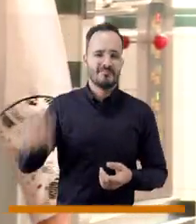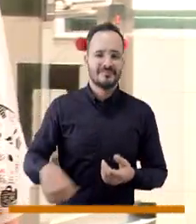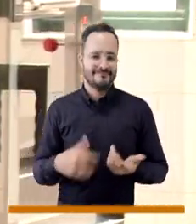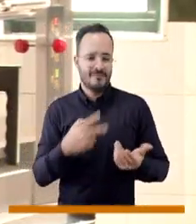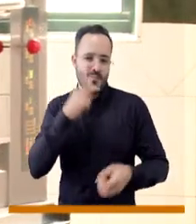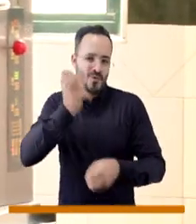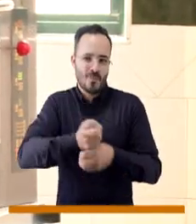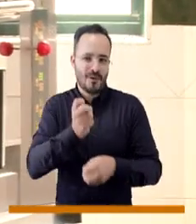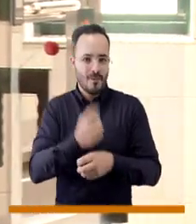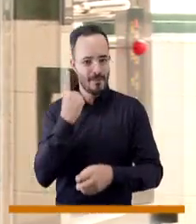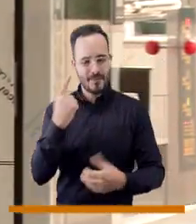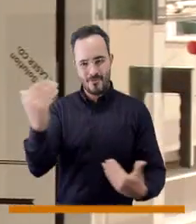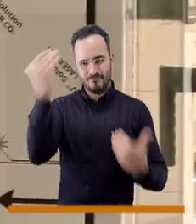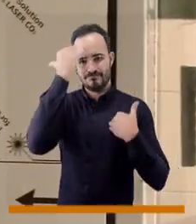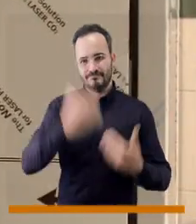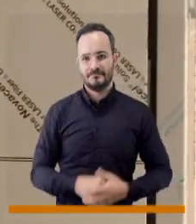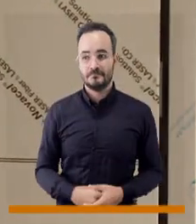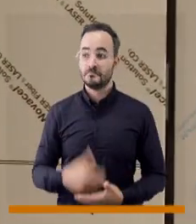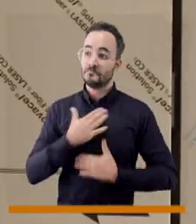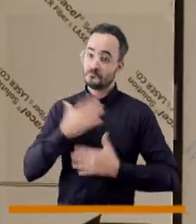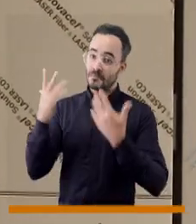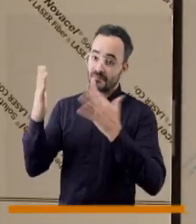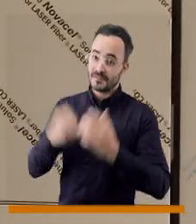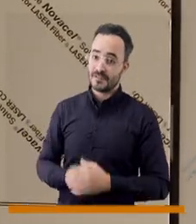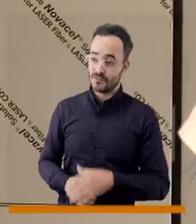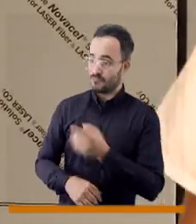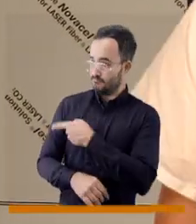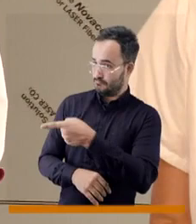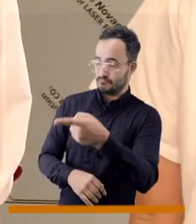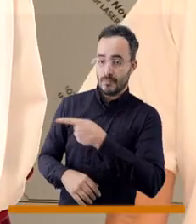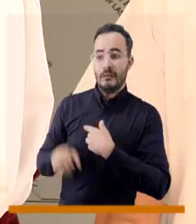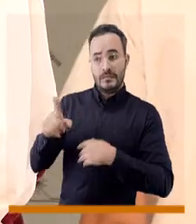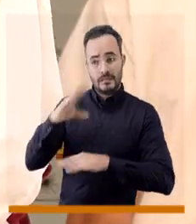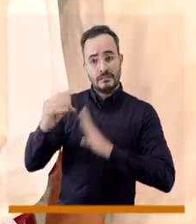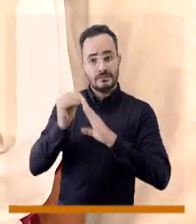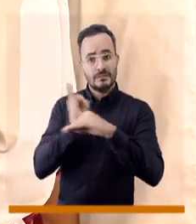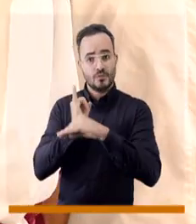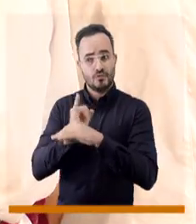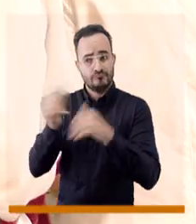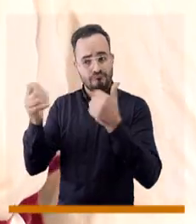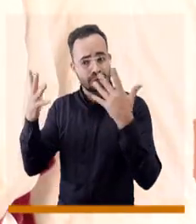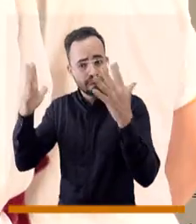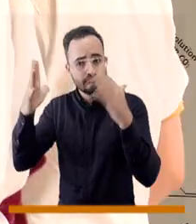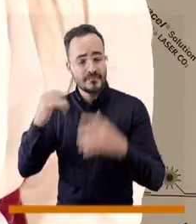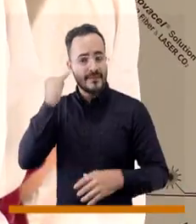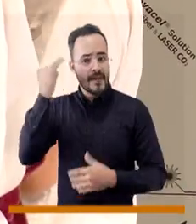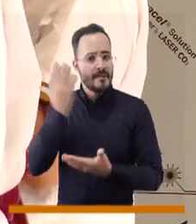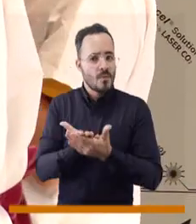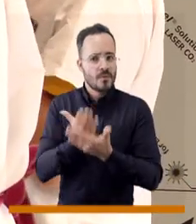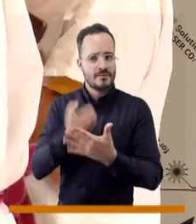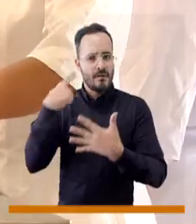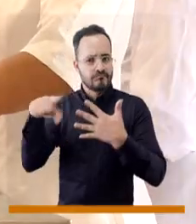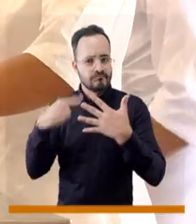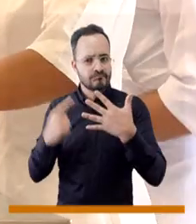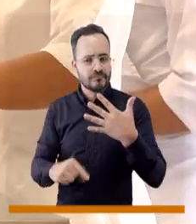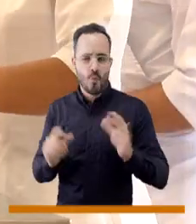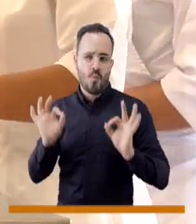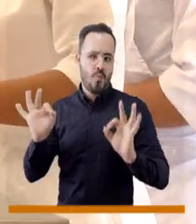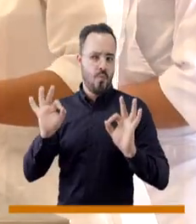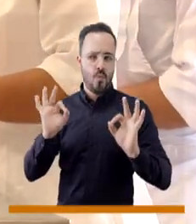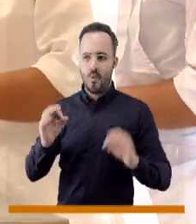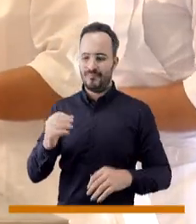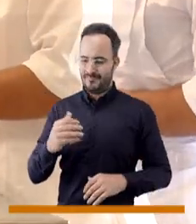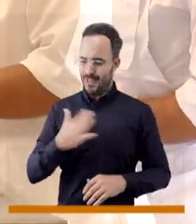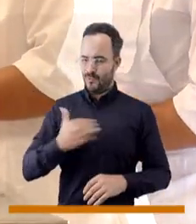vincular laboralmente a estos jóvenes que se siguen preparando cada día. Felicitaciones, Jonathan, y también a la institución por todo. Todas